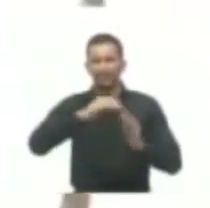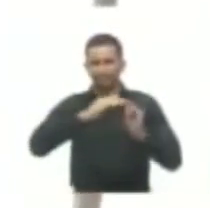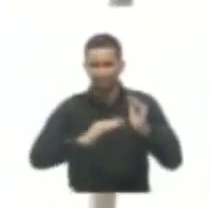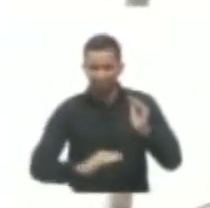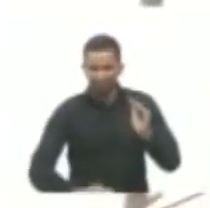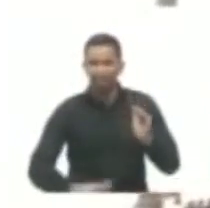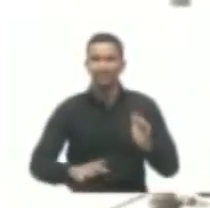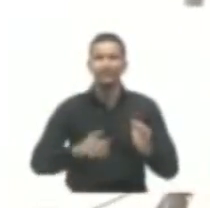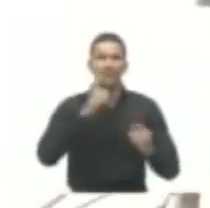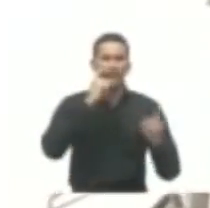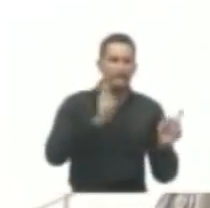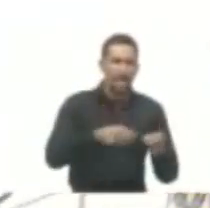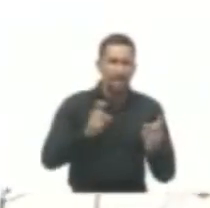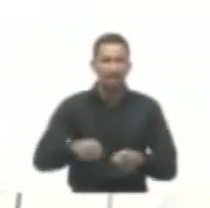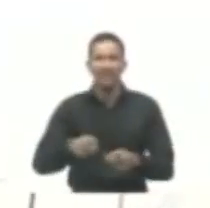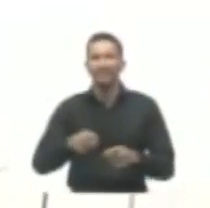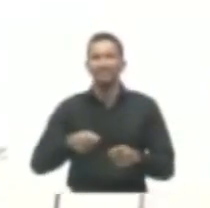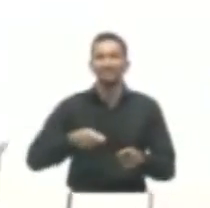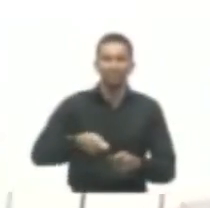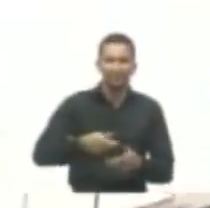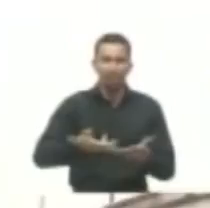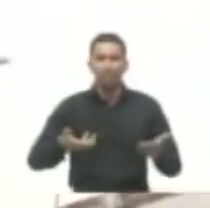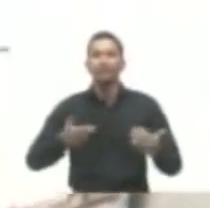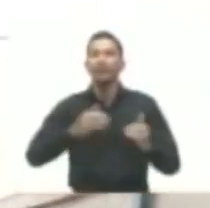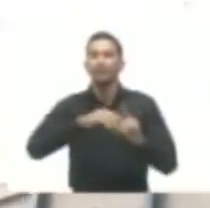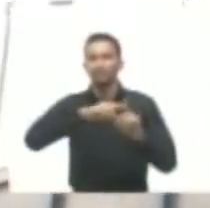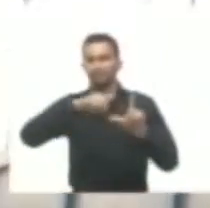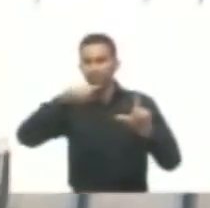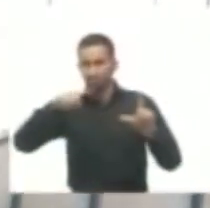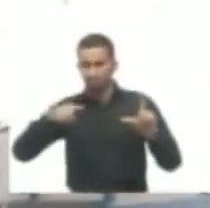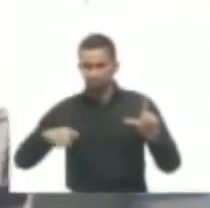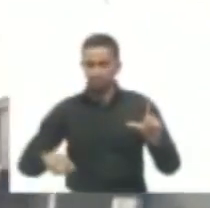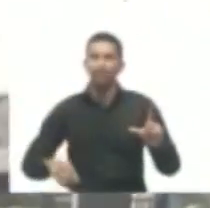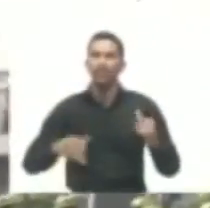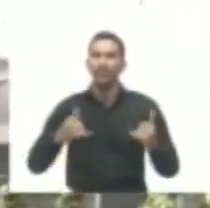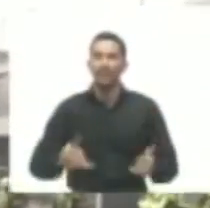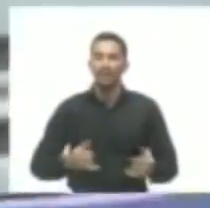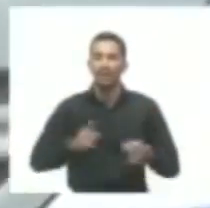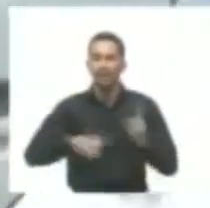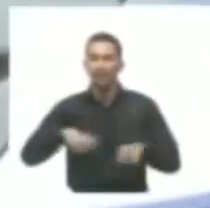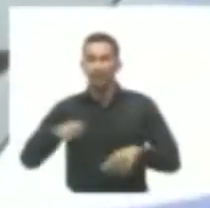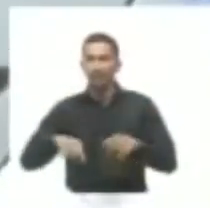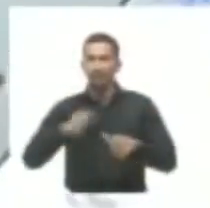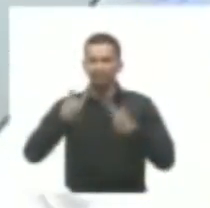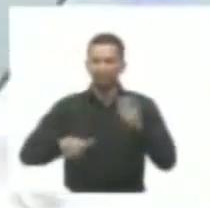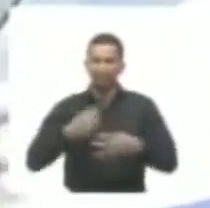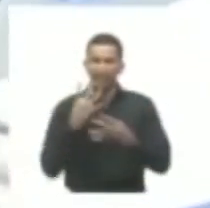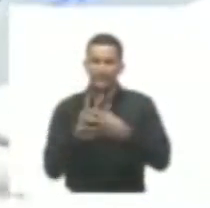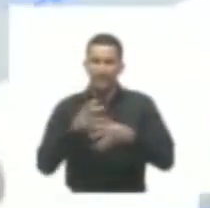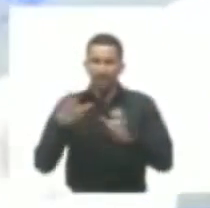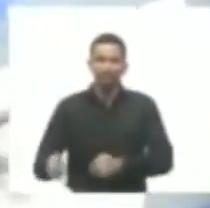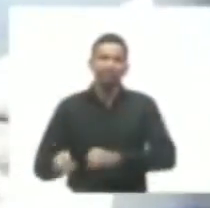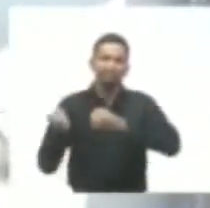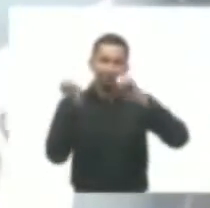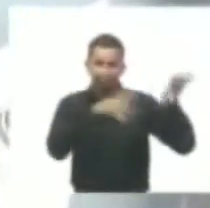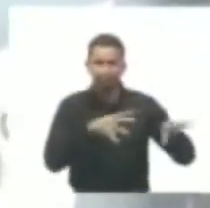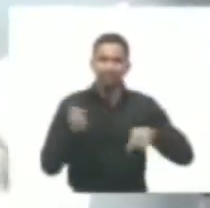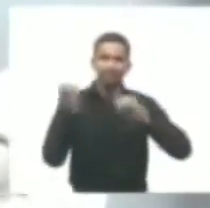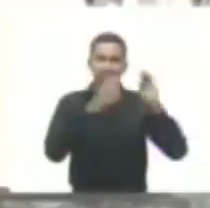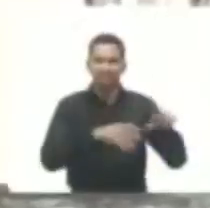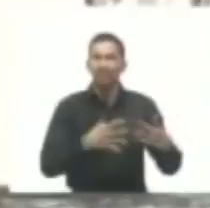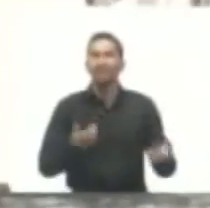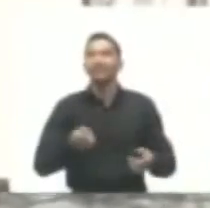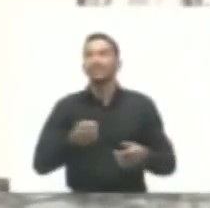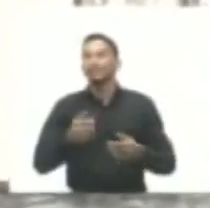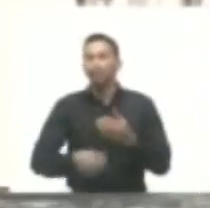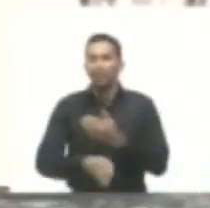dado algunos resultados. Estas medidas, entre otras, se han derivado en traslados de algunos internos, que a decir de las autoridades, continuaban